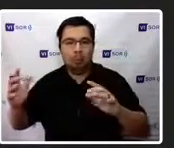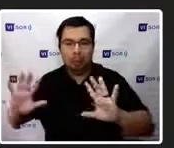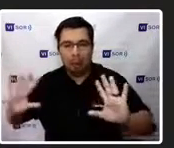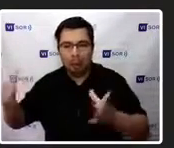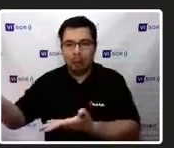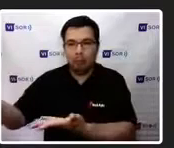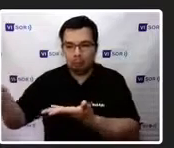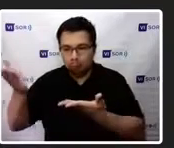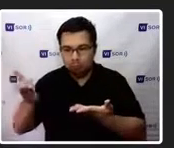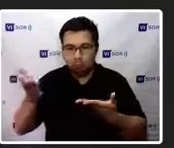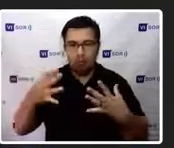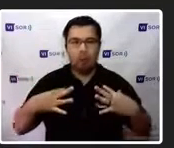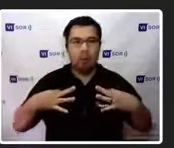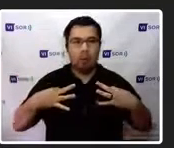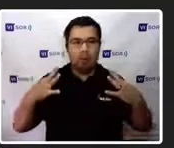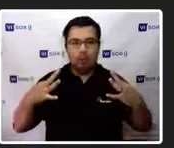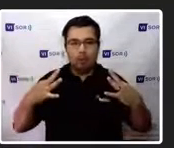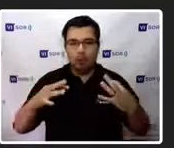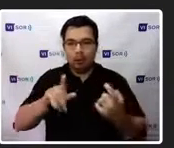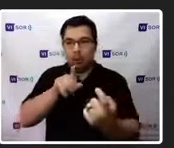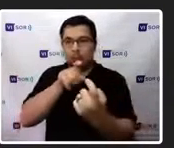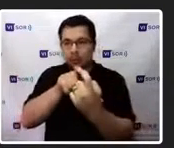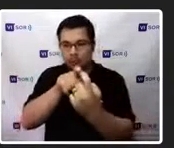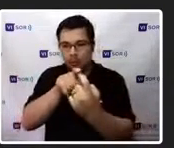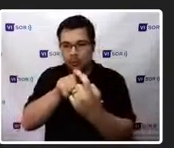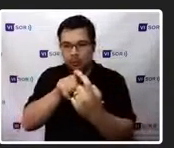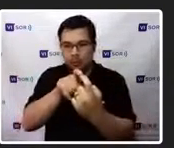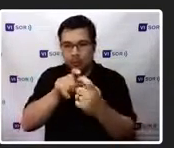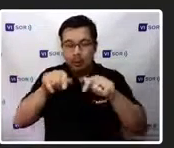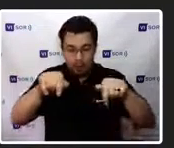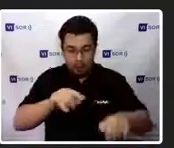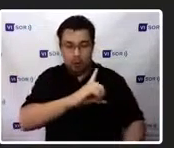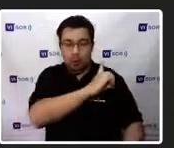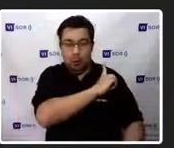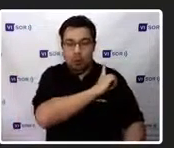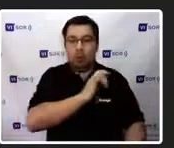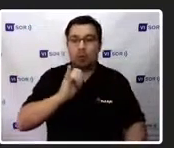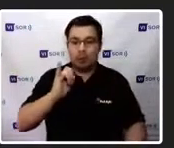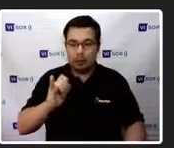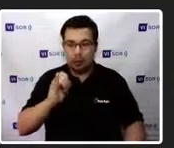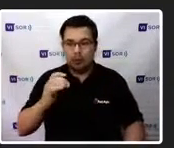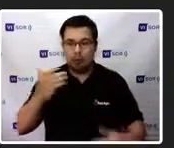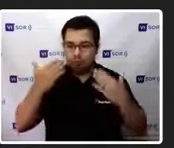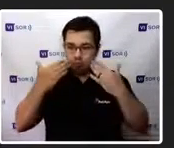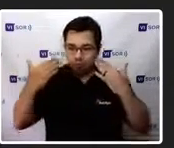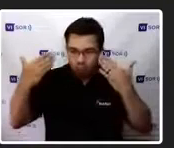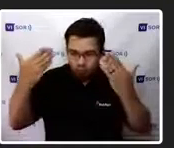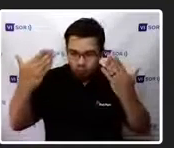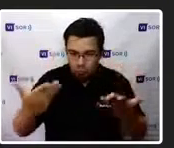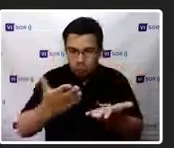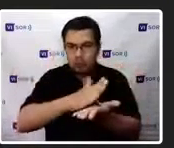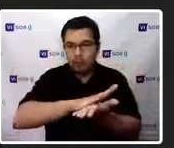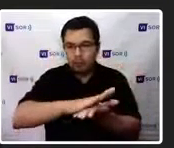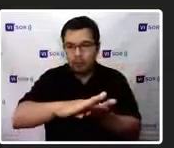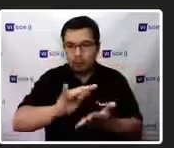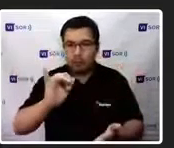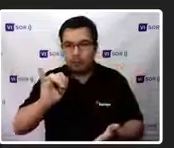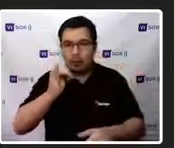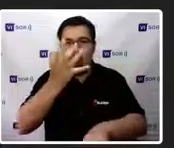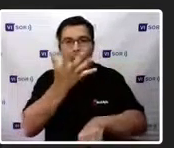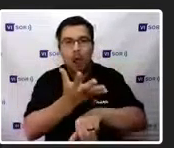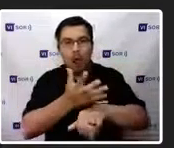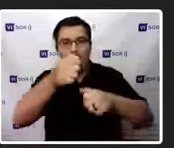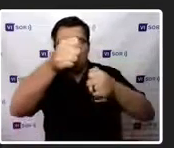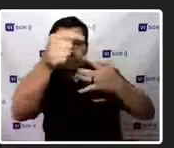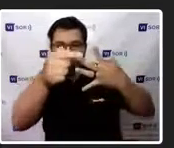tu equipamiento personal, ¿no? Así que eso lo quería decir. Y obviamente, Valentina, hay una lista que se te enseña, los profesores te enseñan